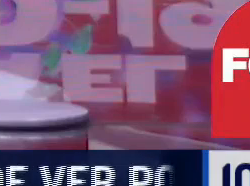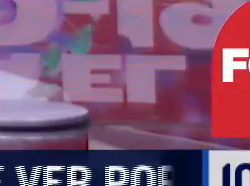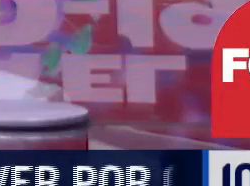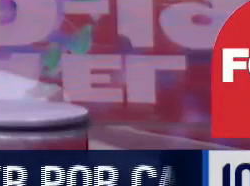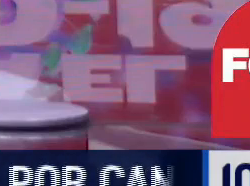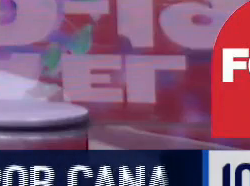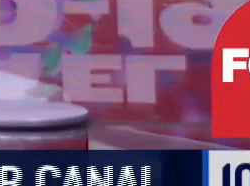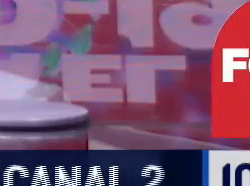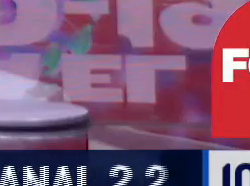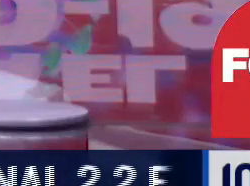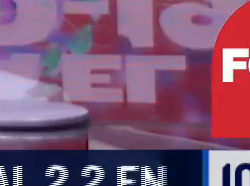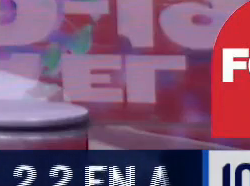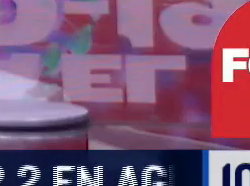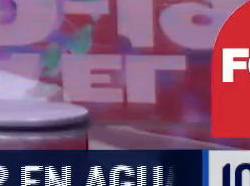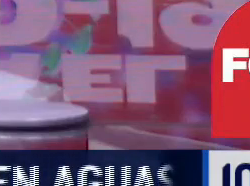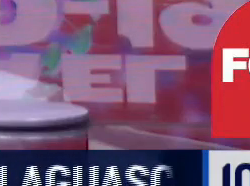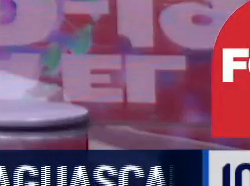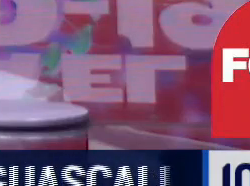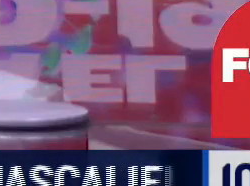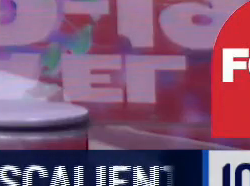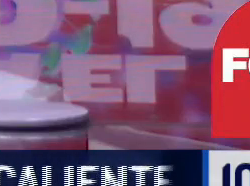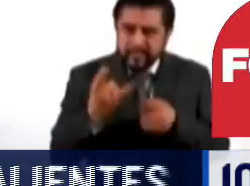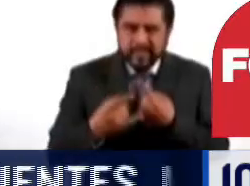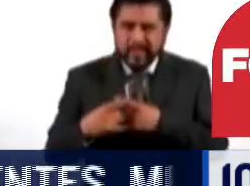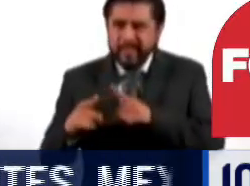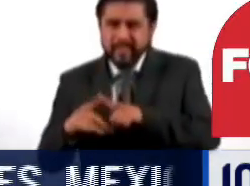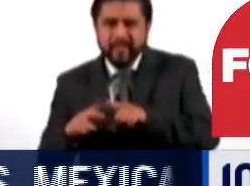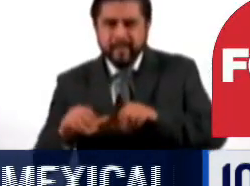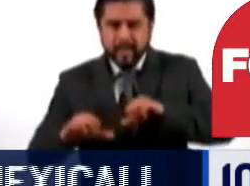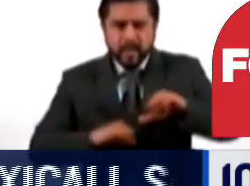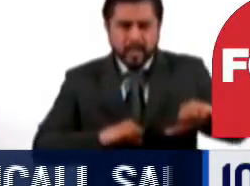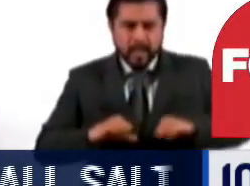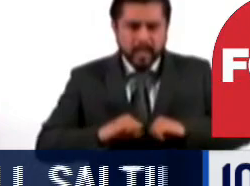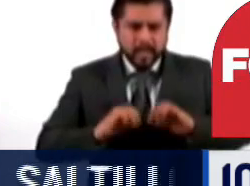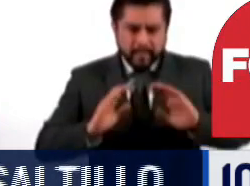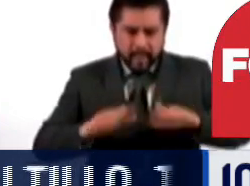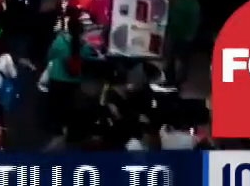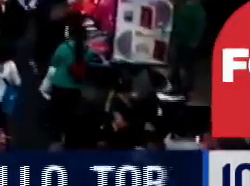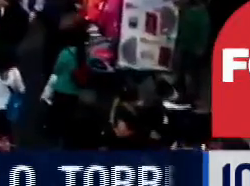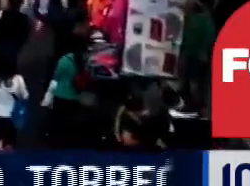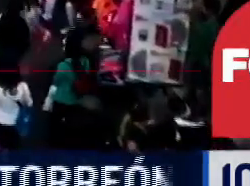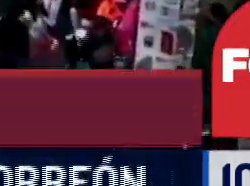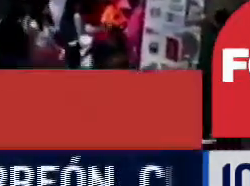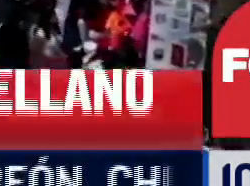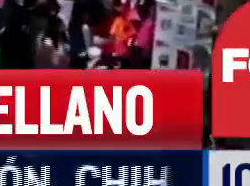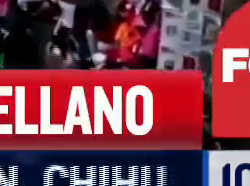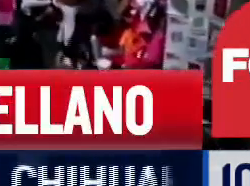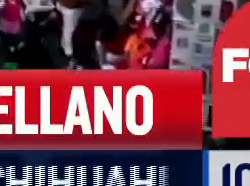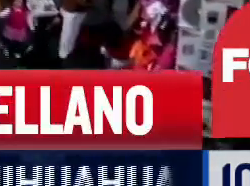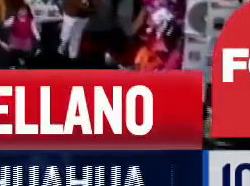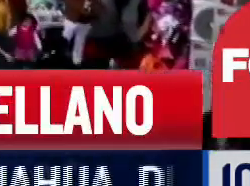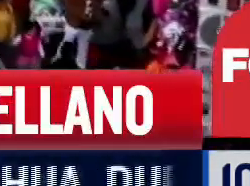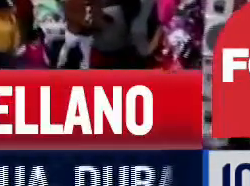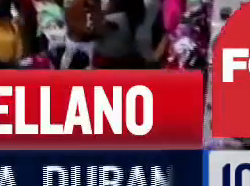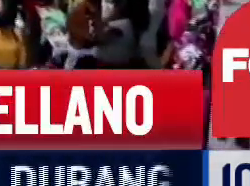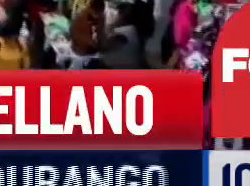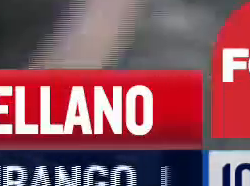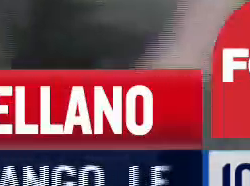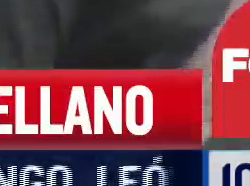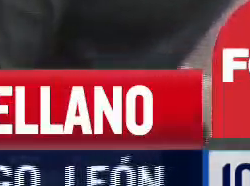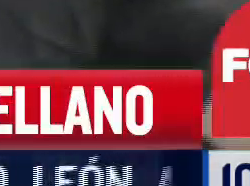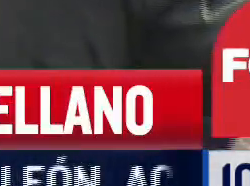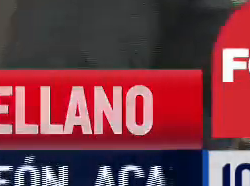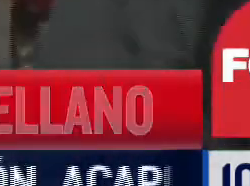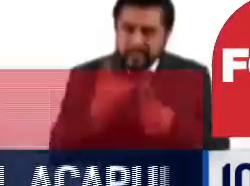Justamente esta mañana la secretaria de Salud capitalina, Oliva López, reiteró la importancia de mantener las medidas sanitarias.